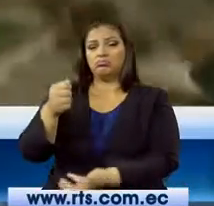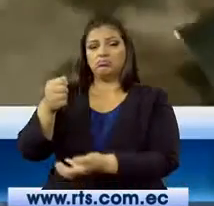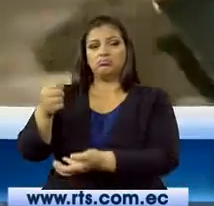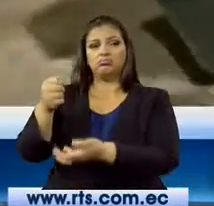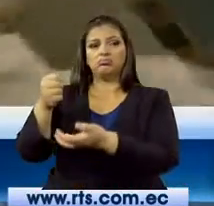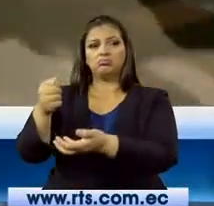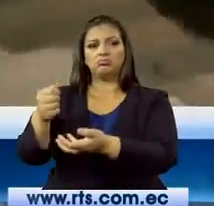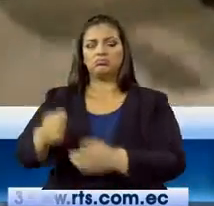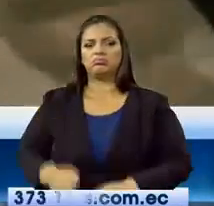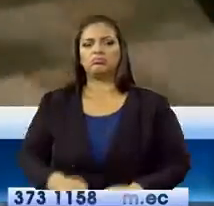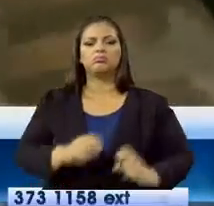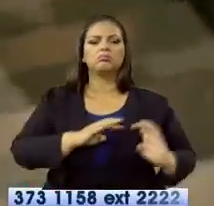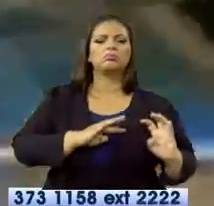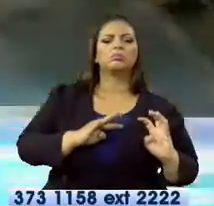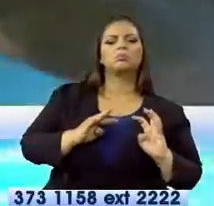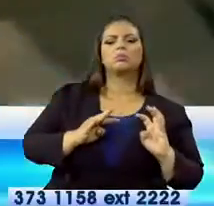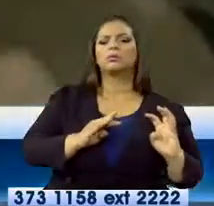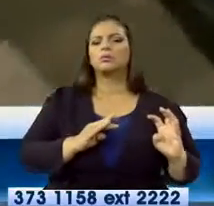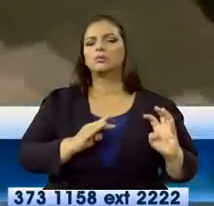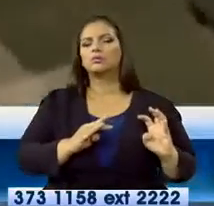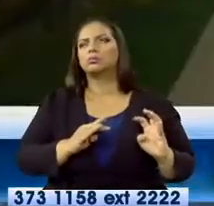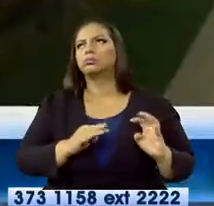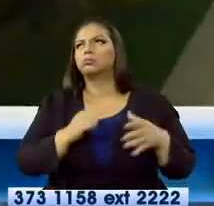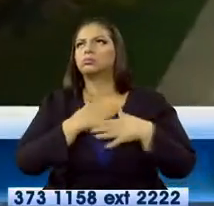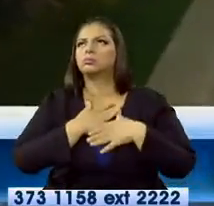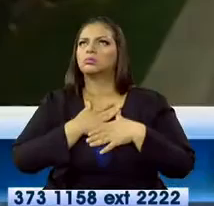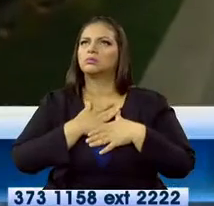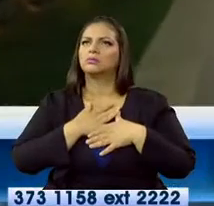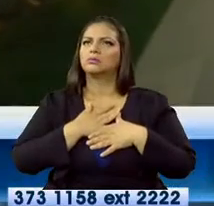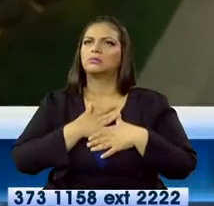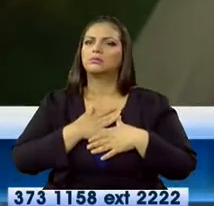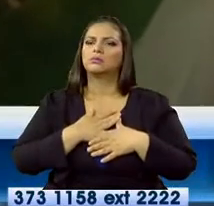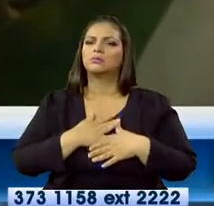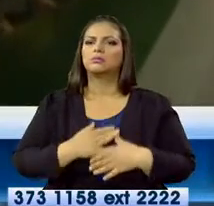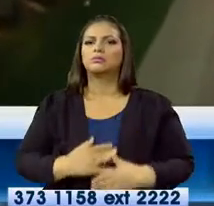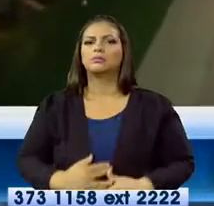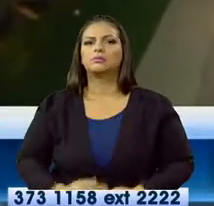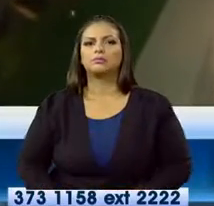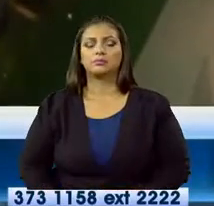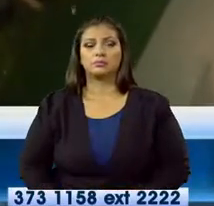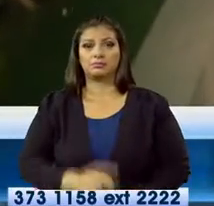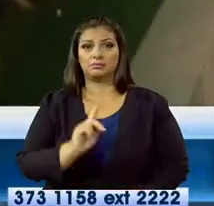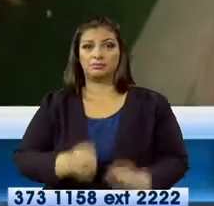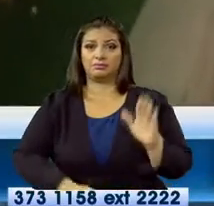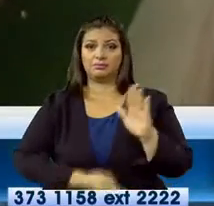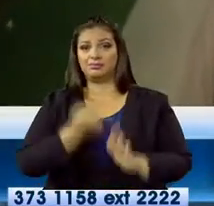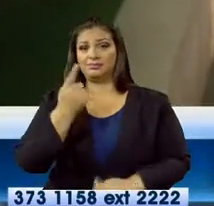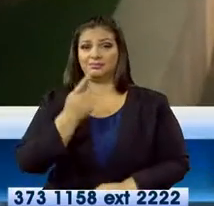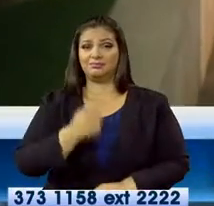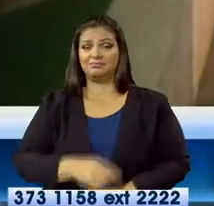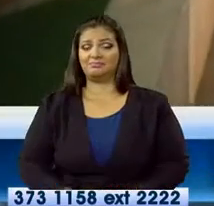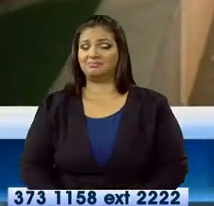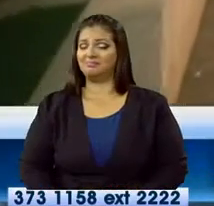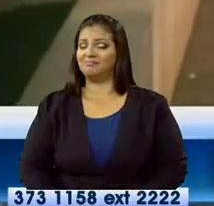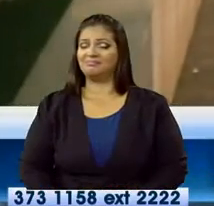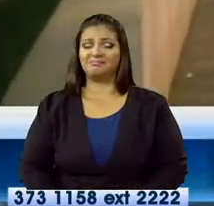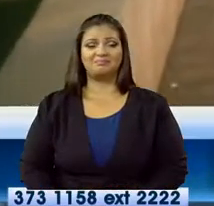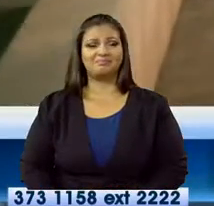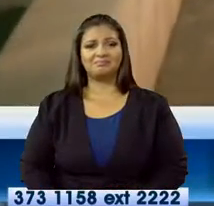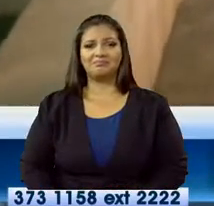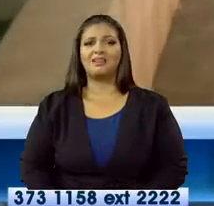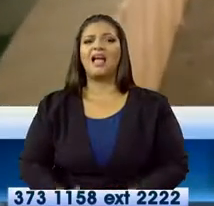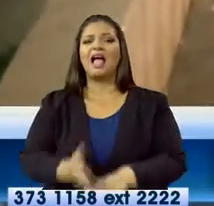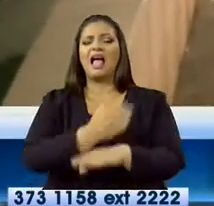los moradores del sector quedaron más tranquilos. Este no sería el primer caso de supuesta magia negra que